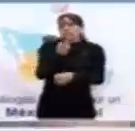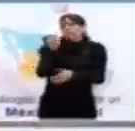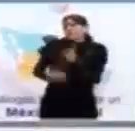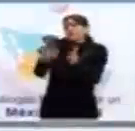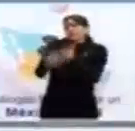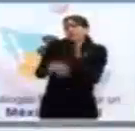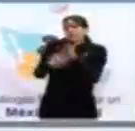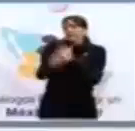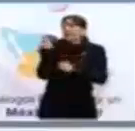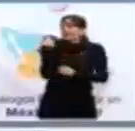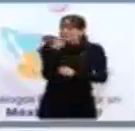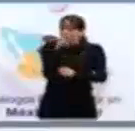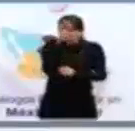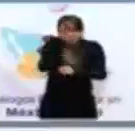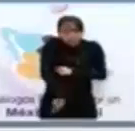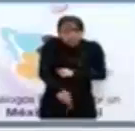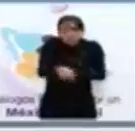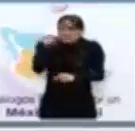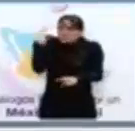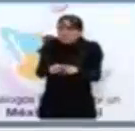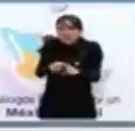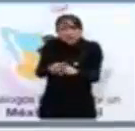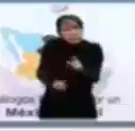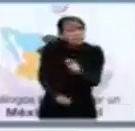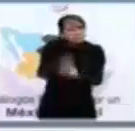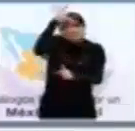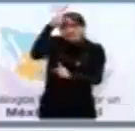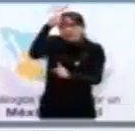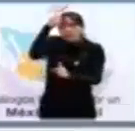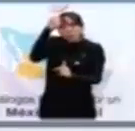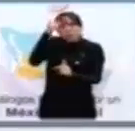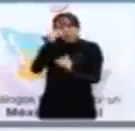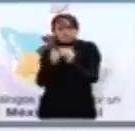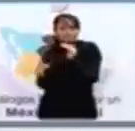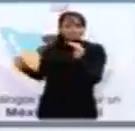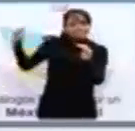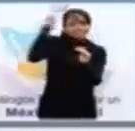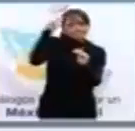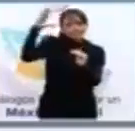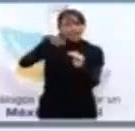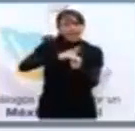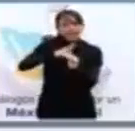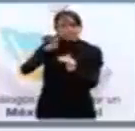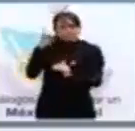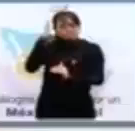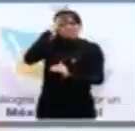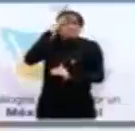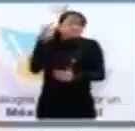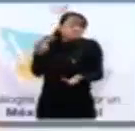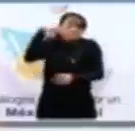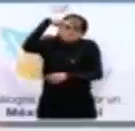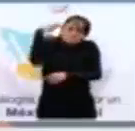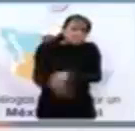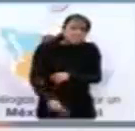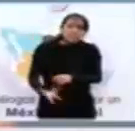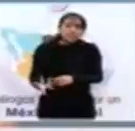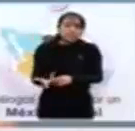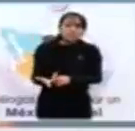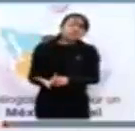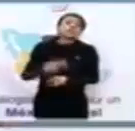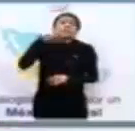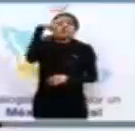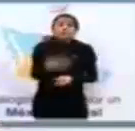de la integralidad territorial. Y un último punto, la concurrencia. En México se trabaja en